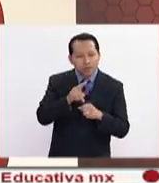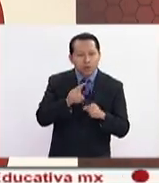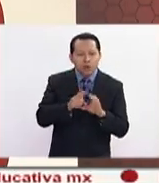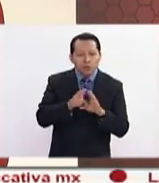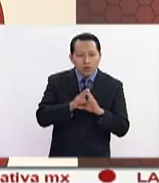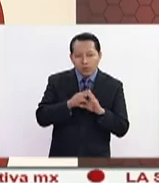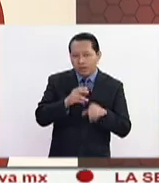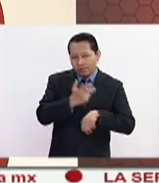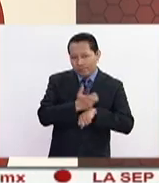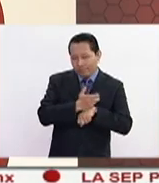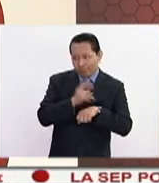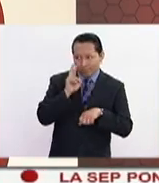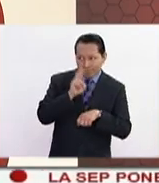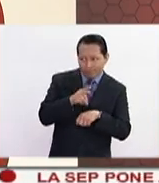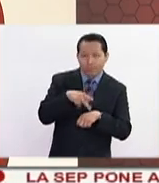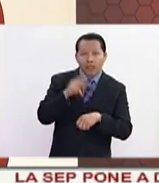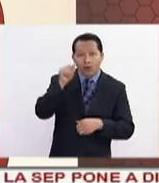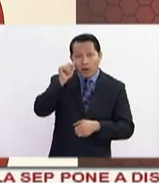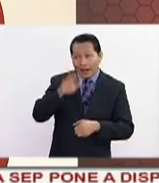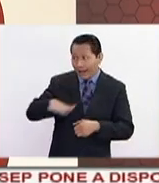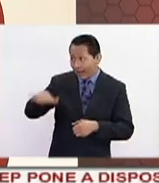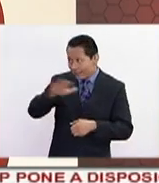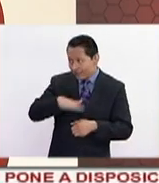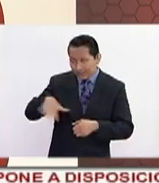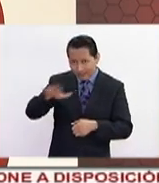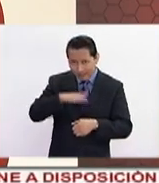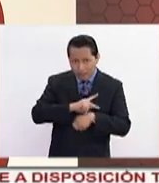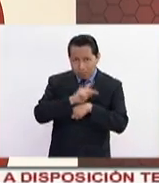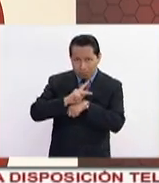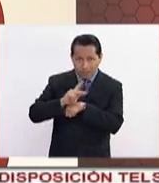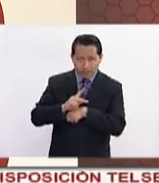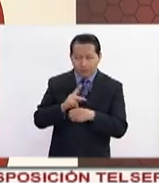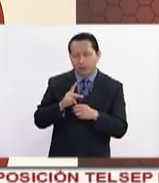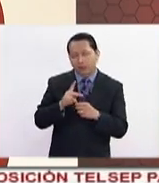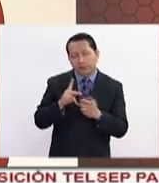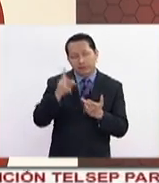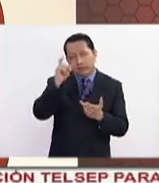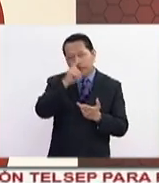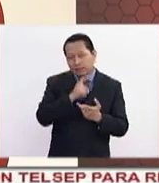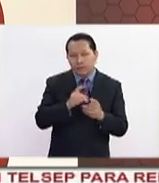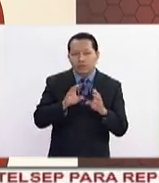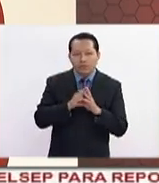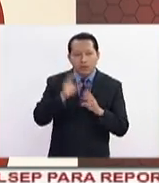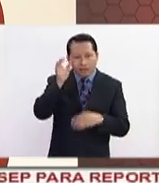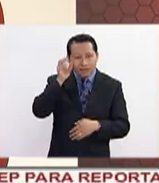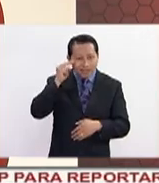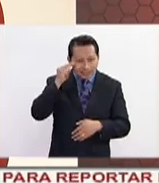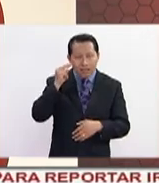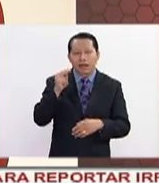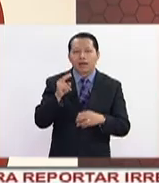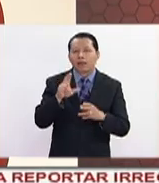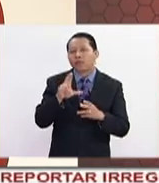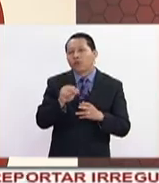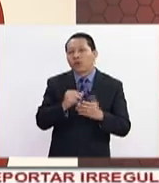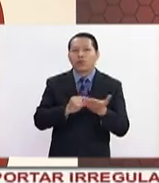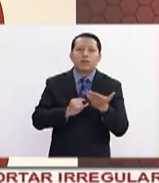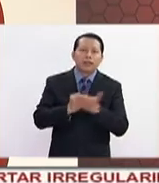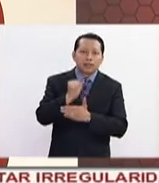de Estados Unidos, pero en Asia también las cosas están bastante delicadas. Por un lado, China no se define